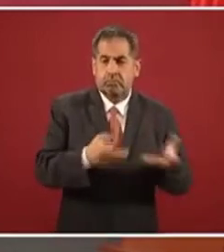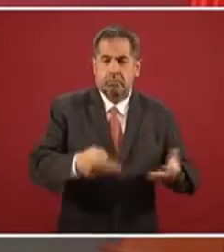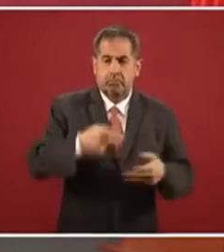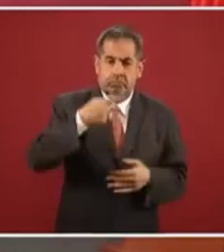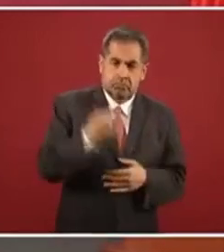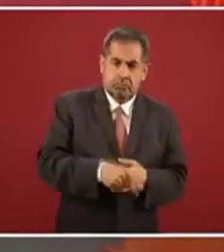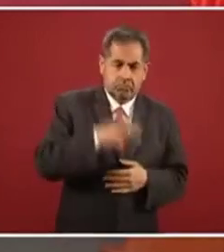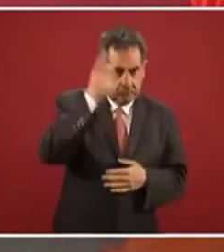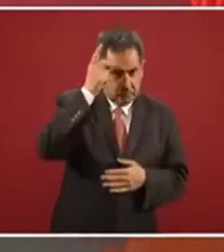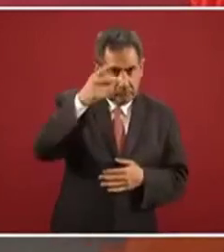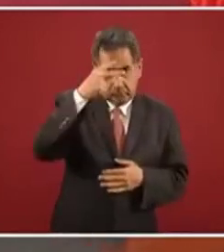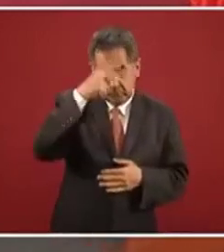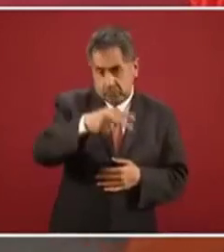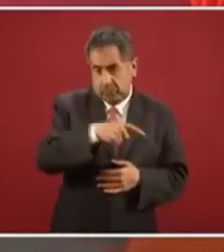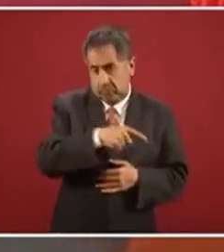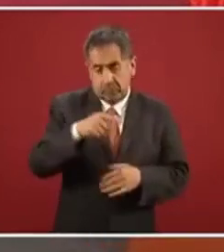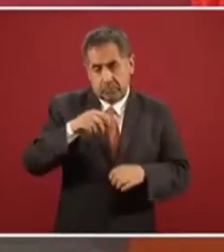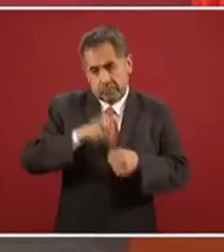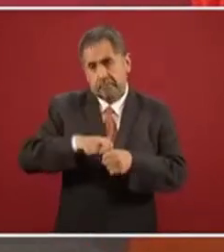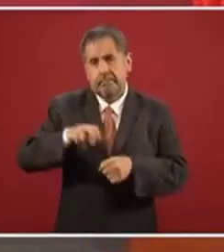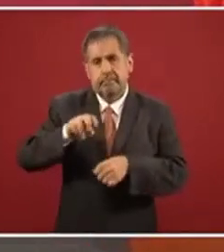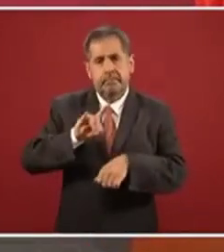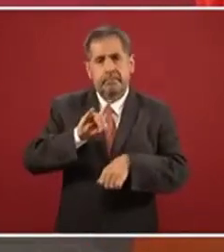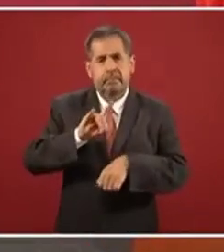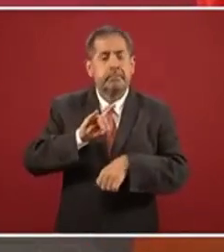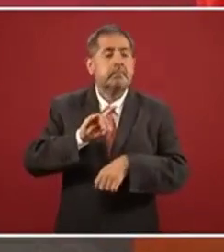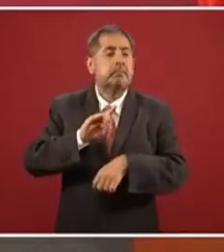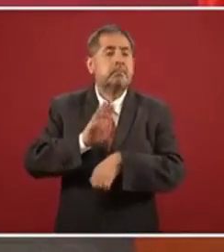de México en Bolivia. Eso